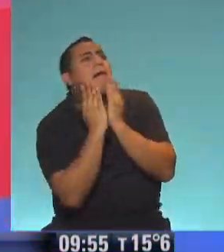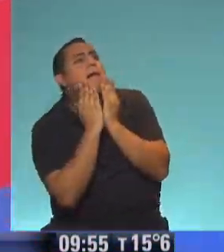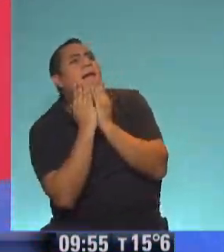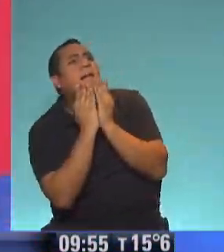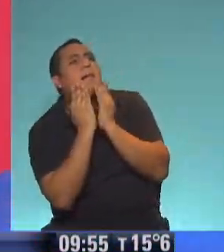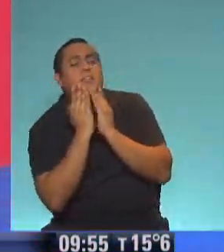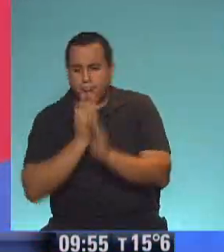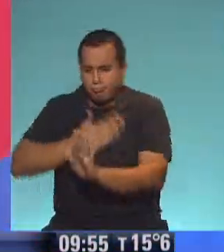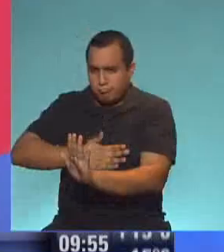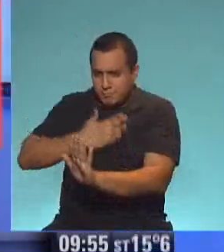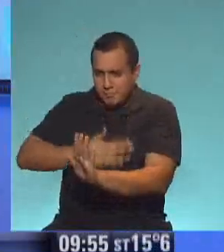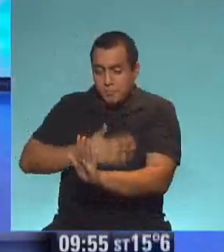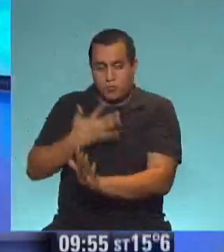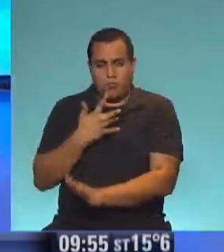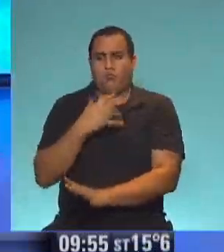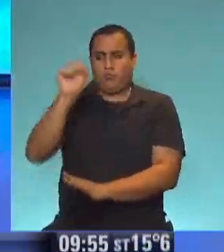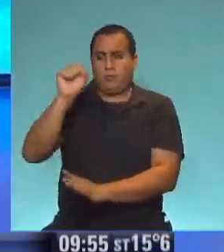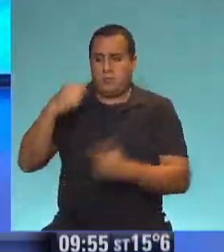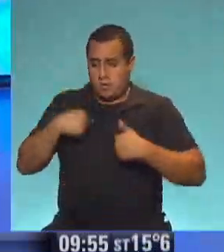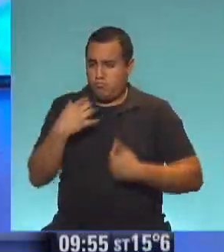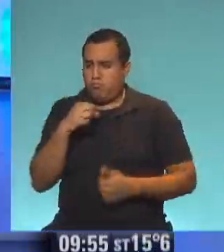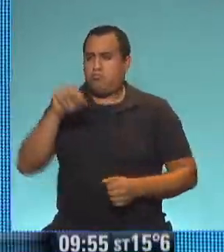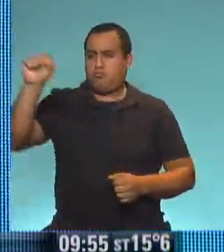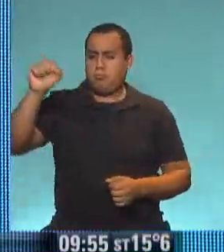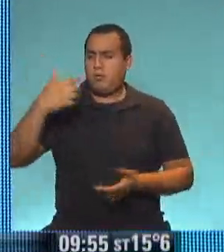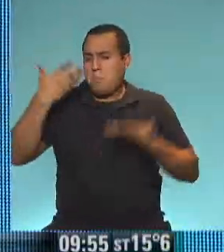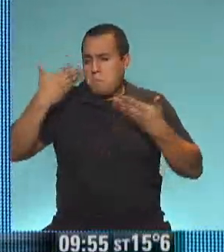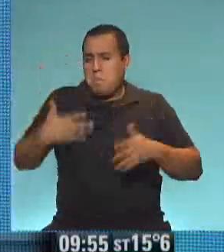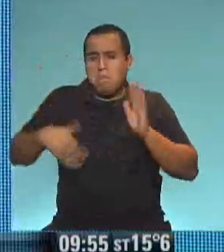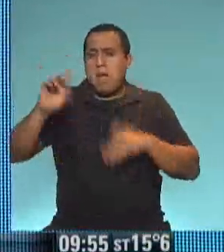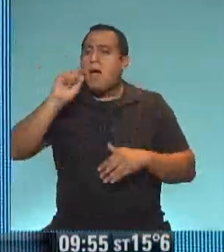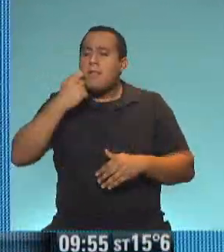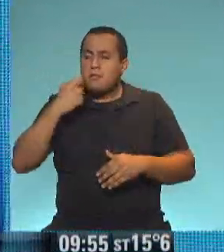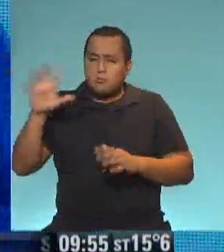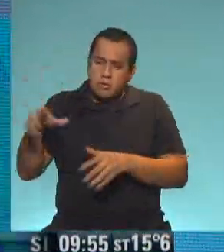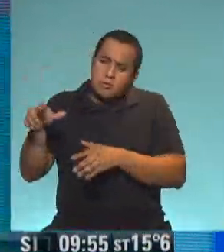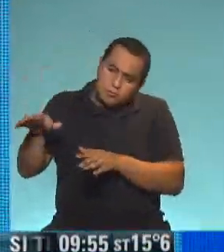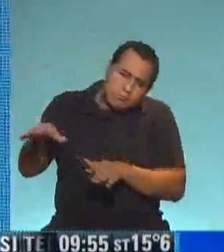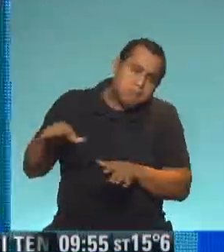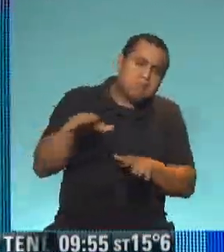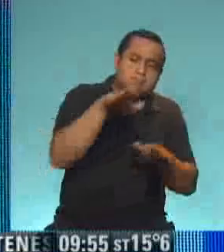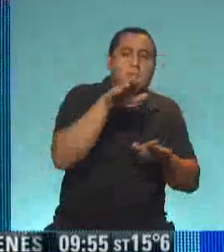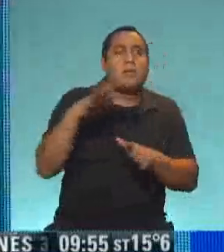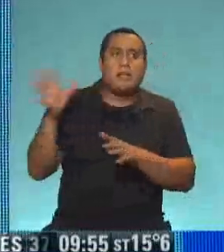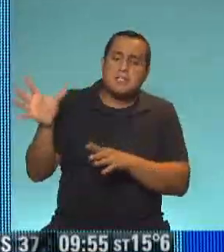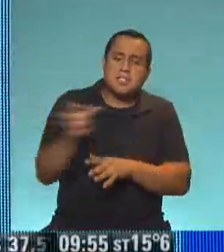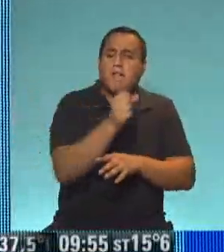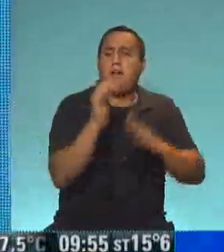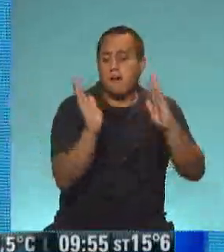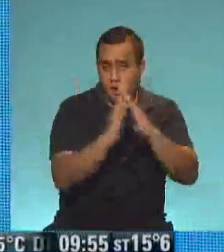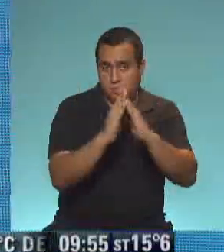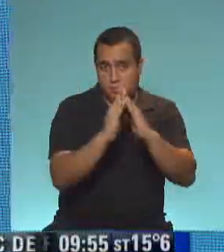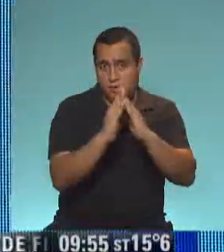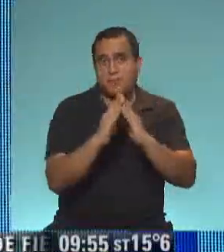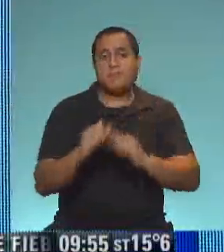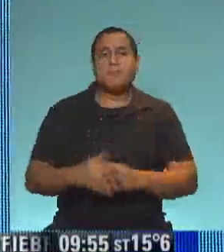gracias! ¡No temas! ¡Llegó Supermancito, el superhéroe más bonito! ¡Te llevaré volando a tu casa! ¡Te llevaré volando a tu